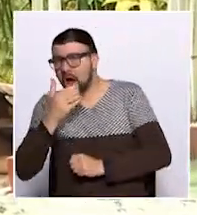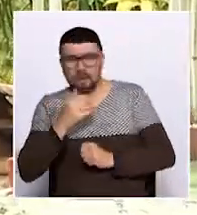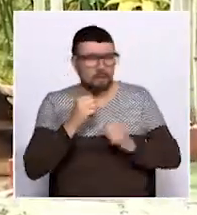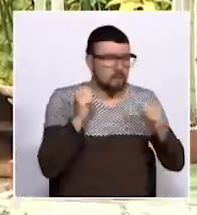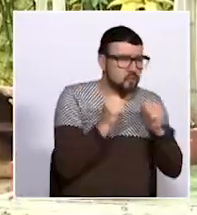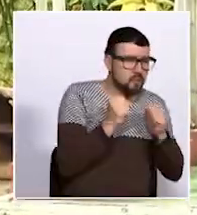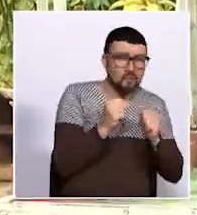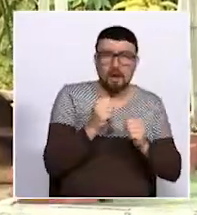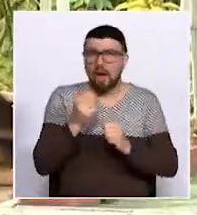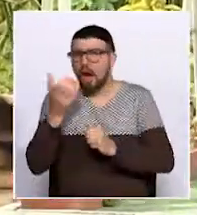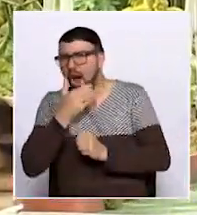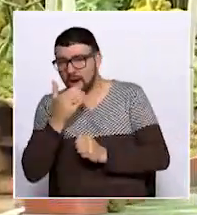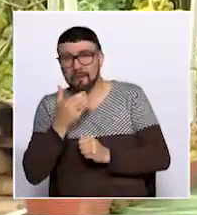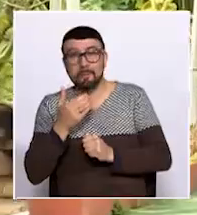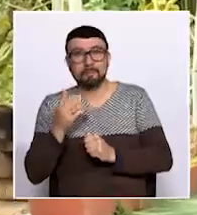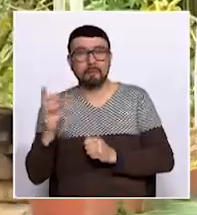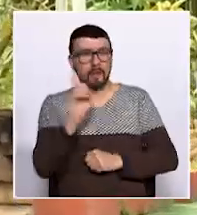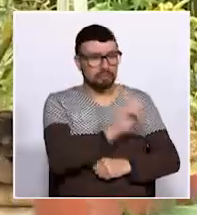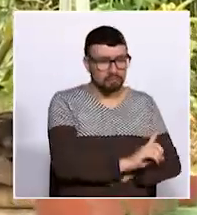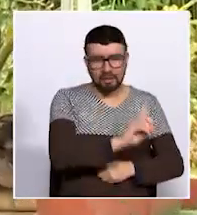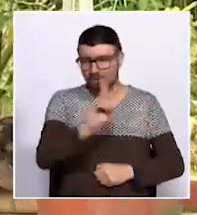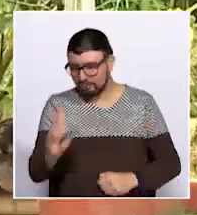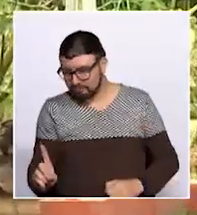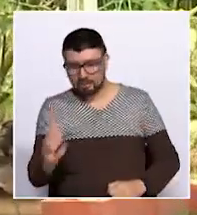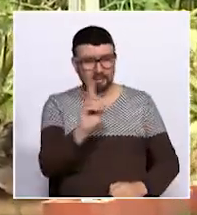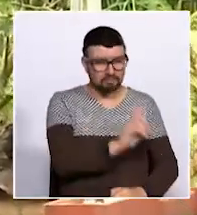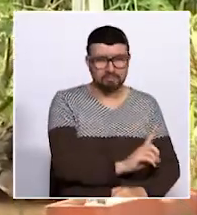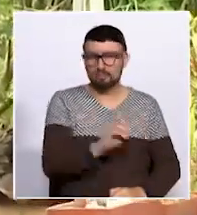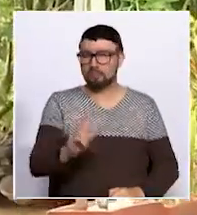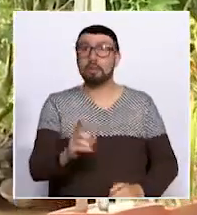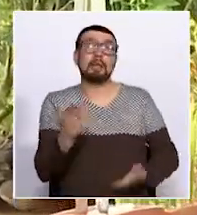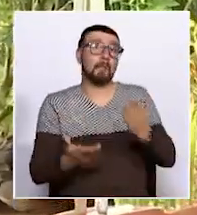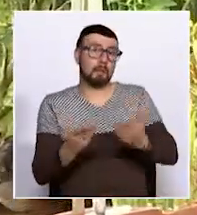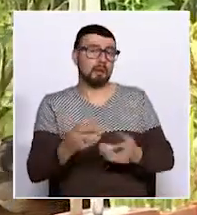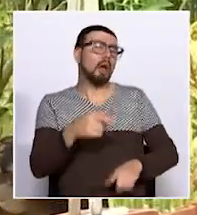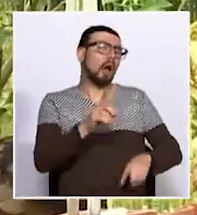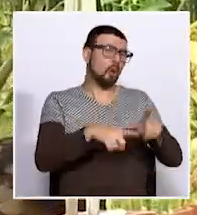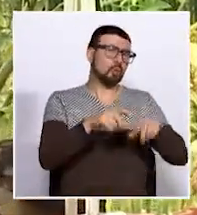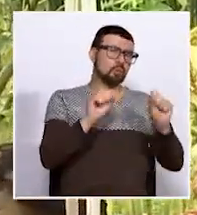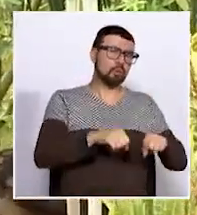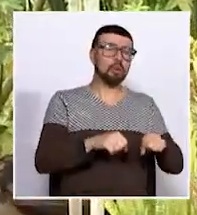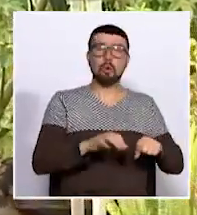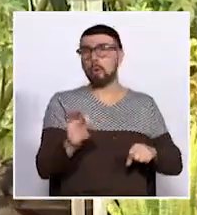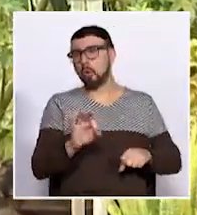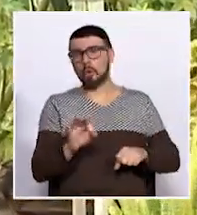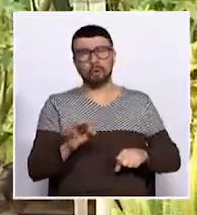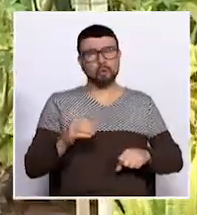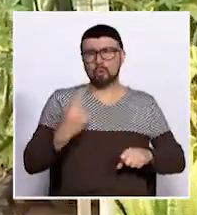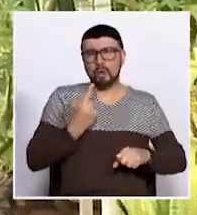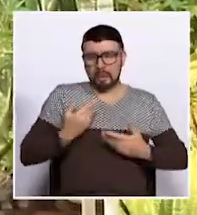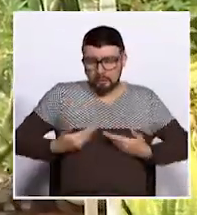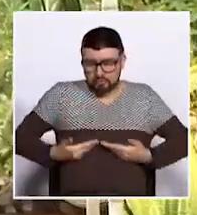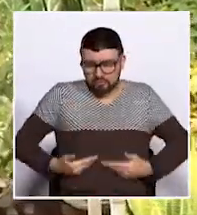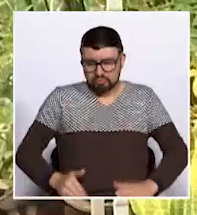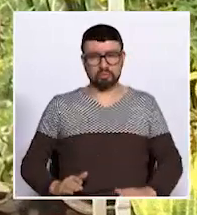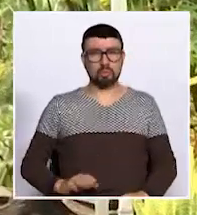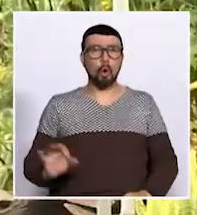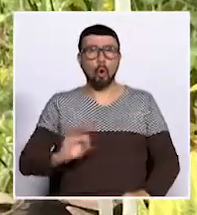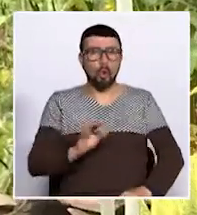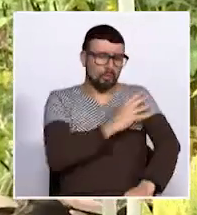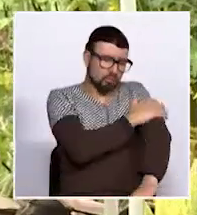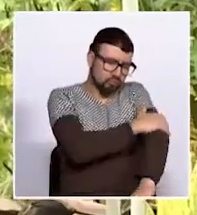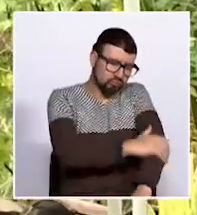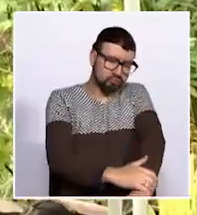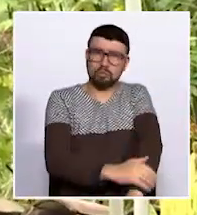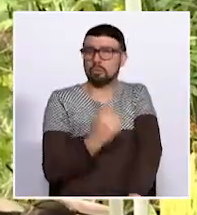caliente. Depende de la persona, a veces lo podemos hacer general o a veces lo hacemos solo en una parte del cuerpo. ¿Por qué?